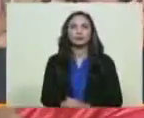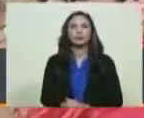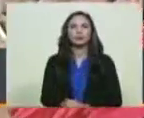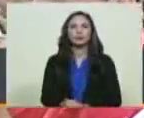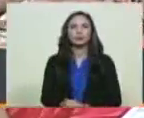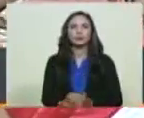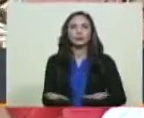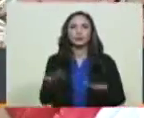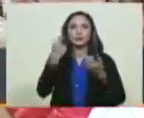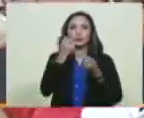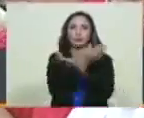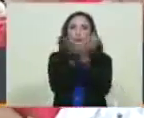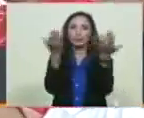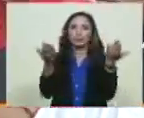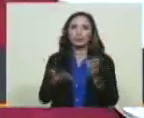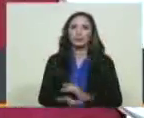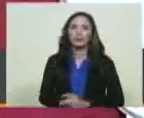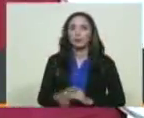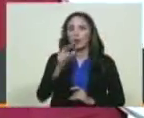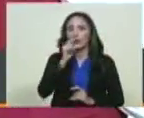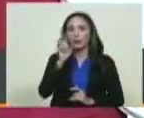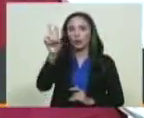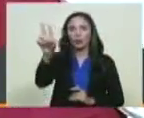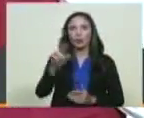compañero esto rodríguez